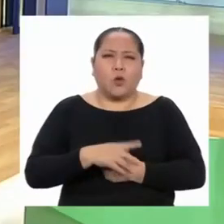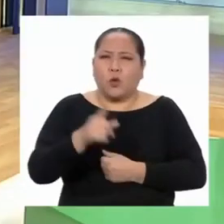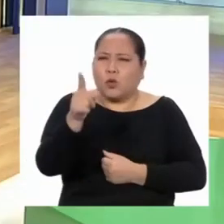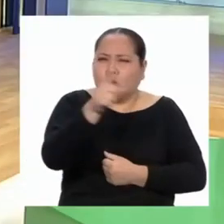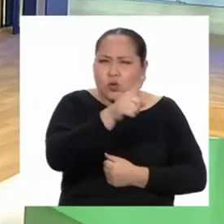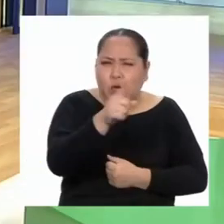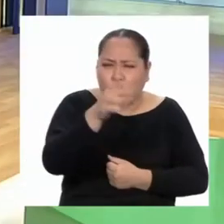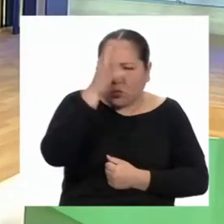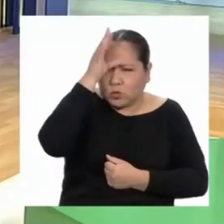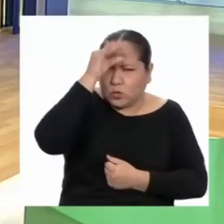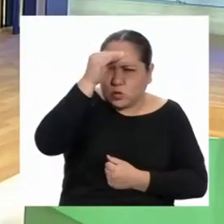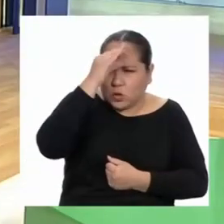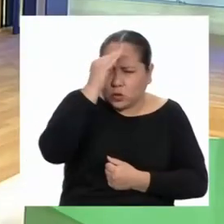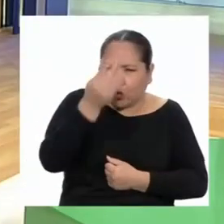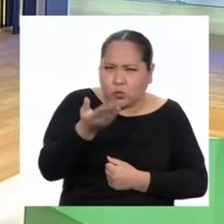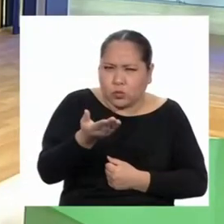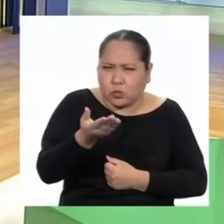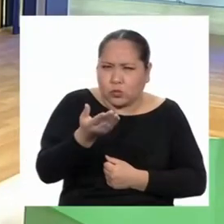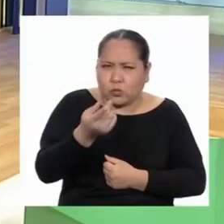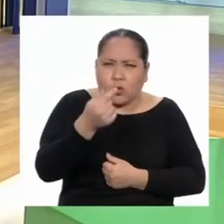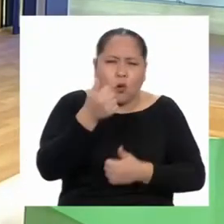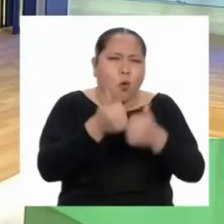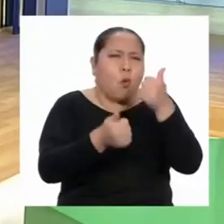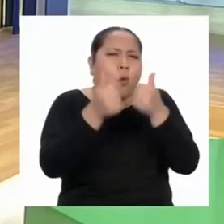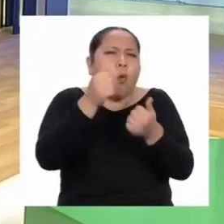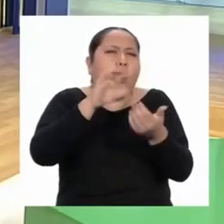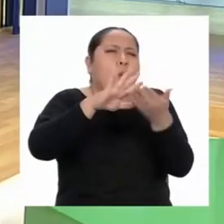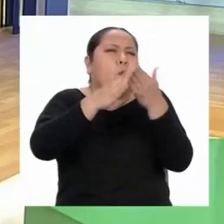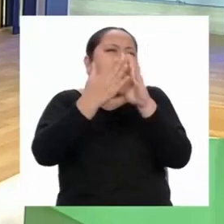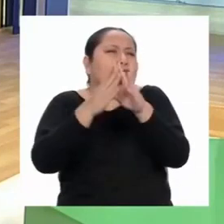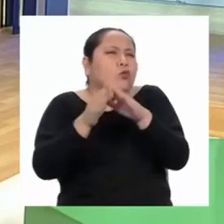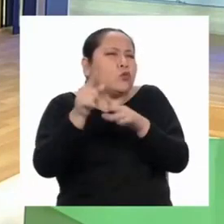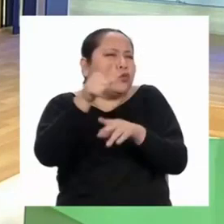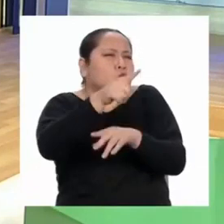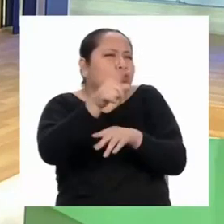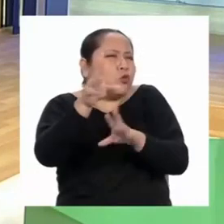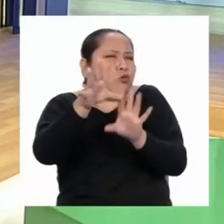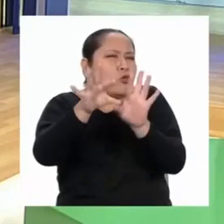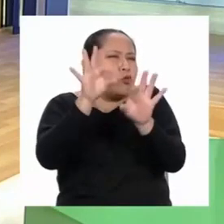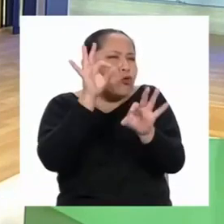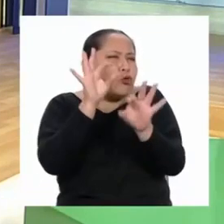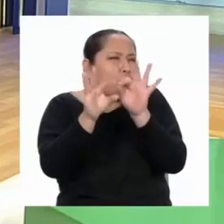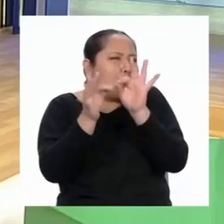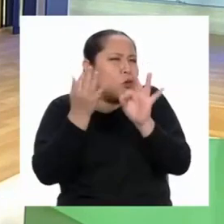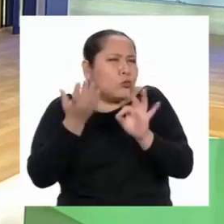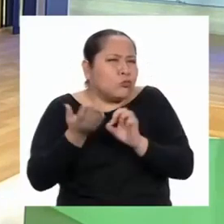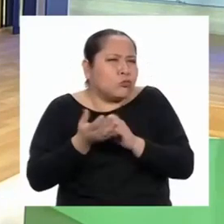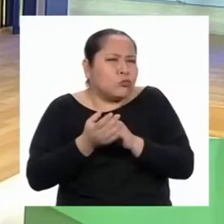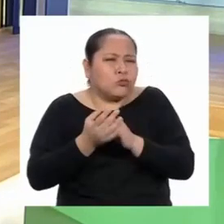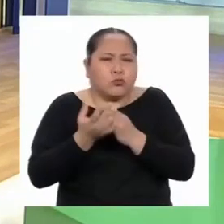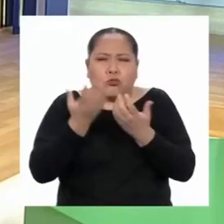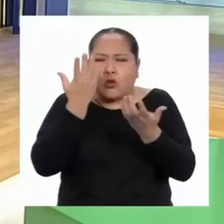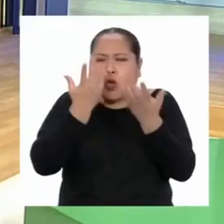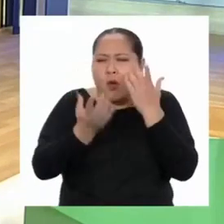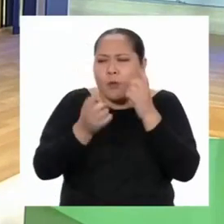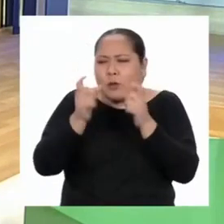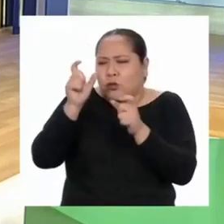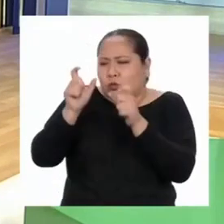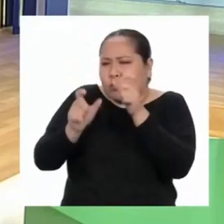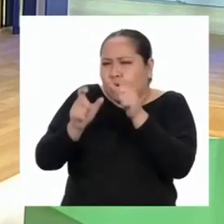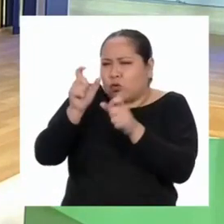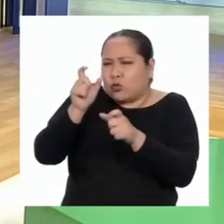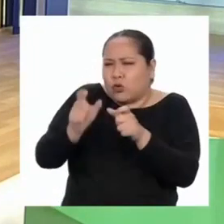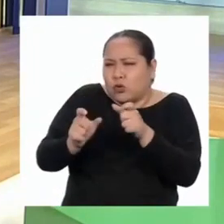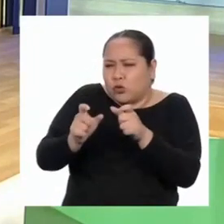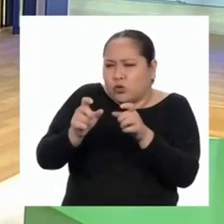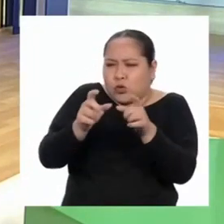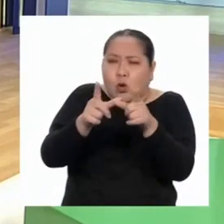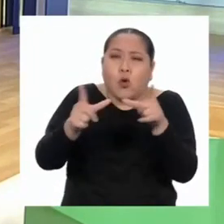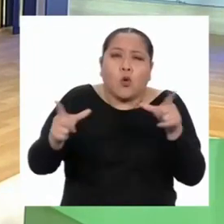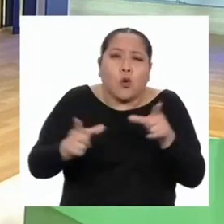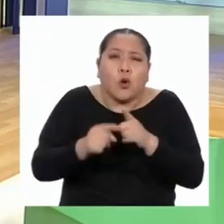Ustedes, chicas y chicos, ¿qué población elegirán? Podrían ser personas del lugar